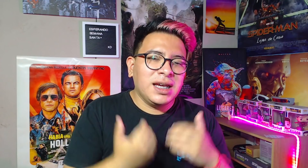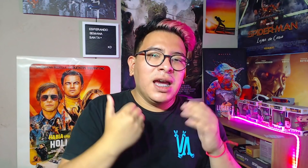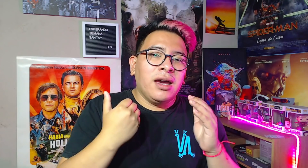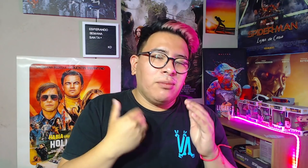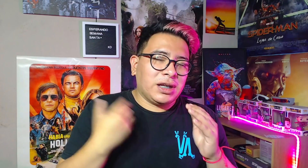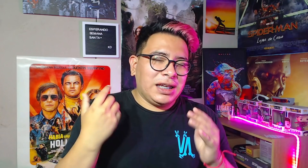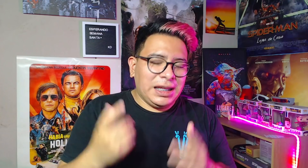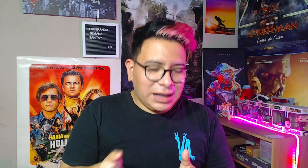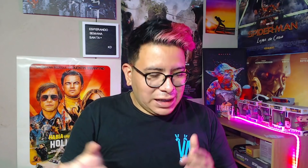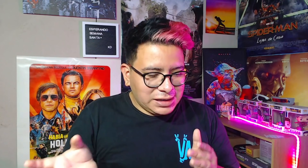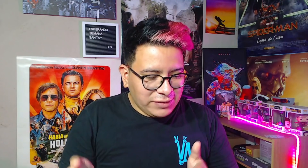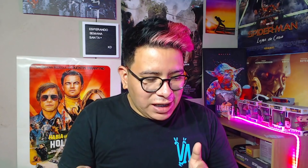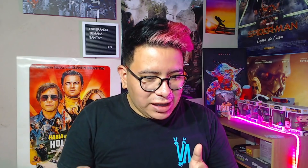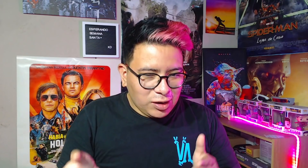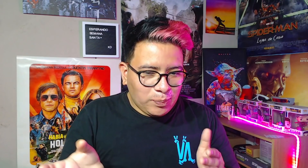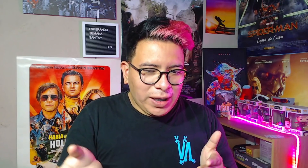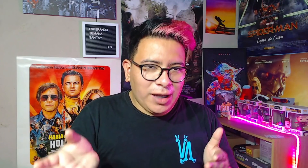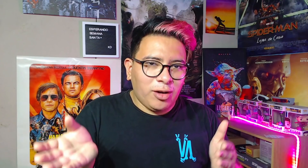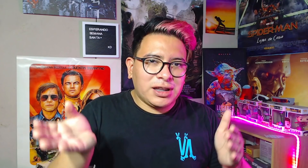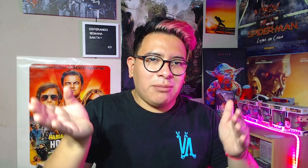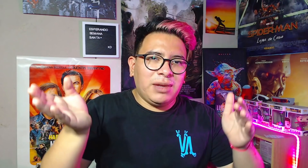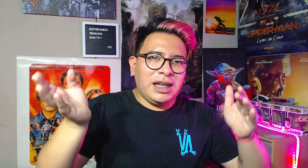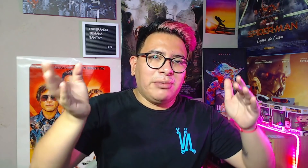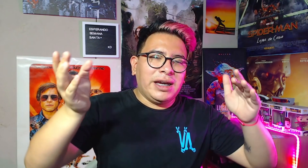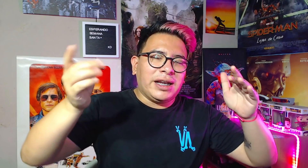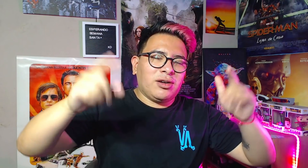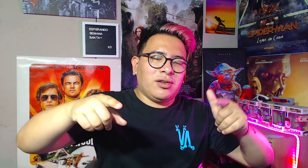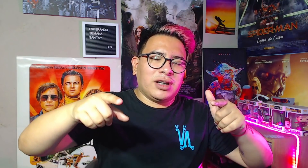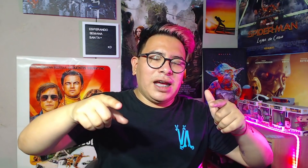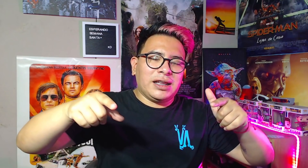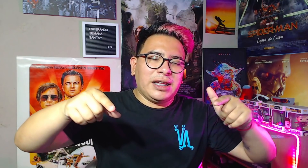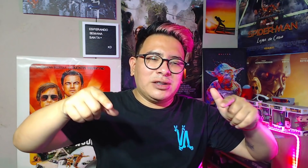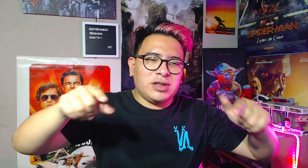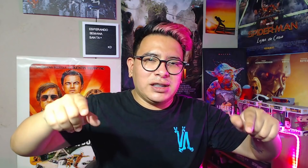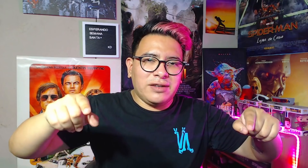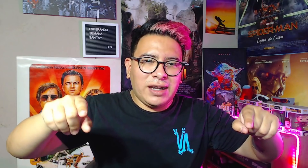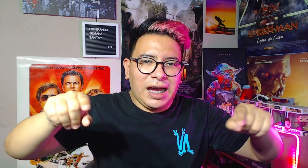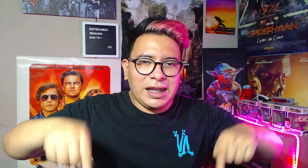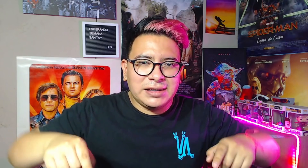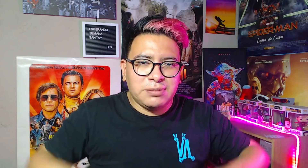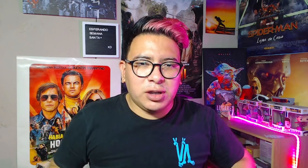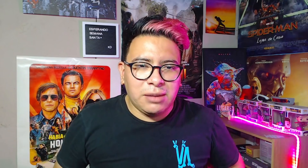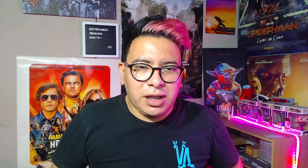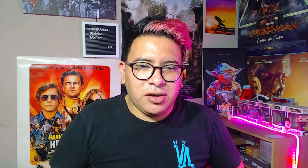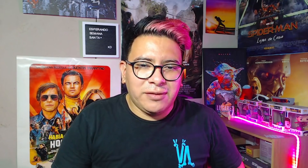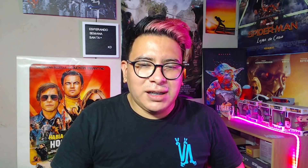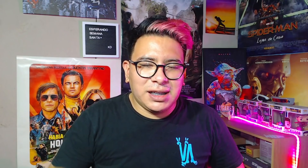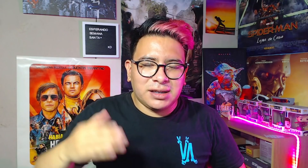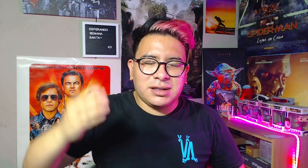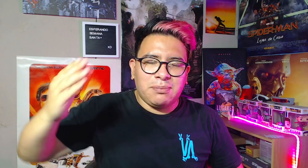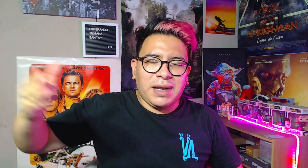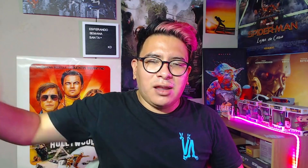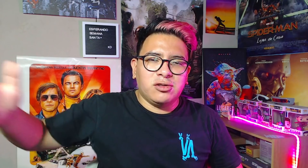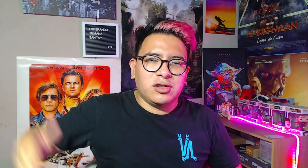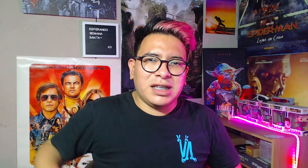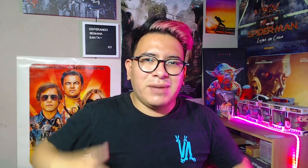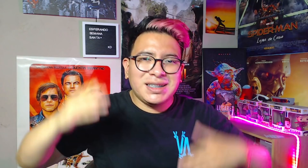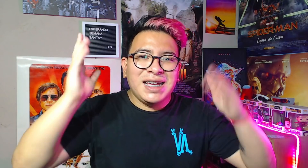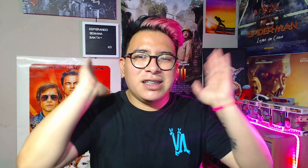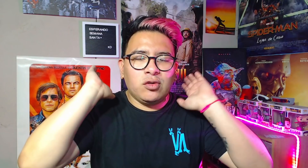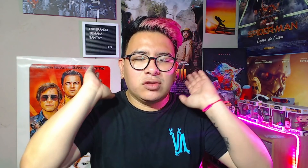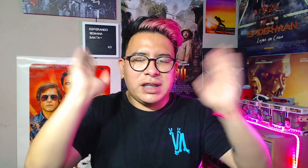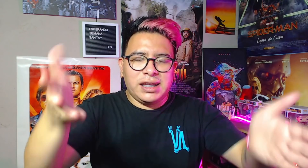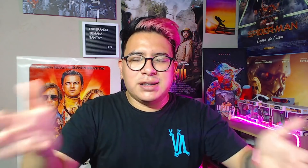cositas, porque el internet está bien lento, pero también les voy a recordar de que ustedes se van a la descripción del video y van a estar separados los